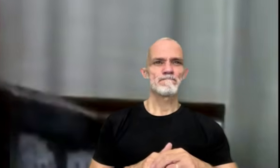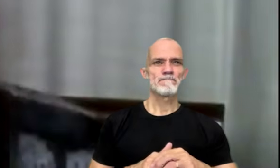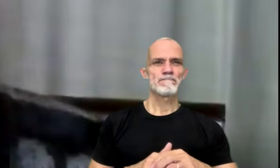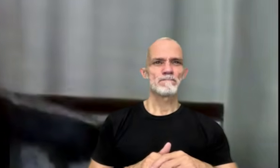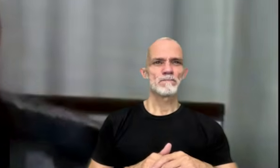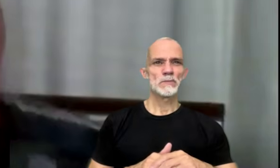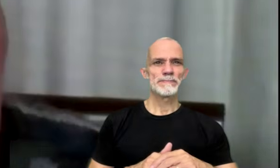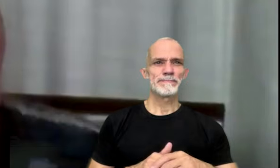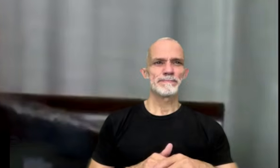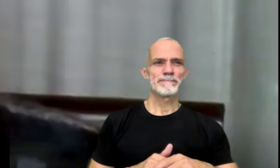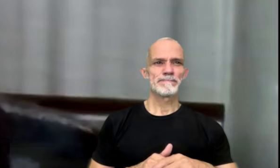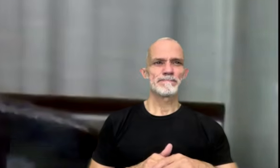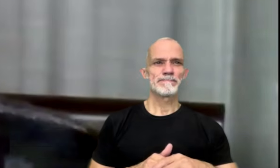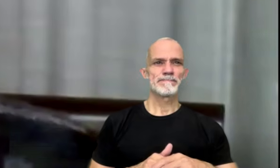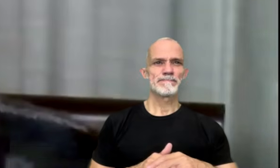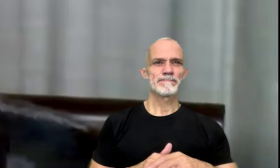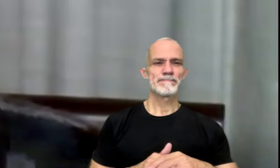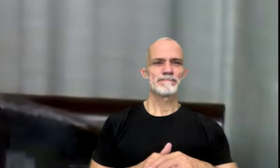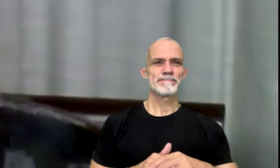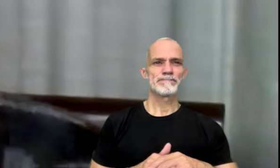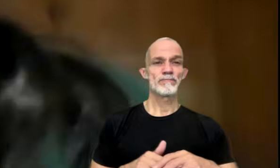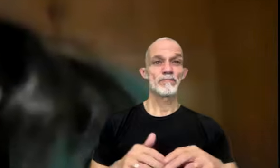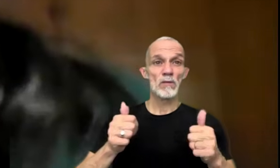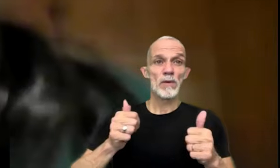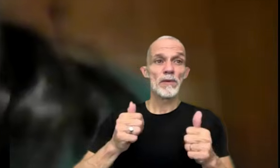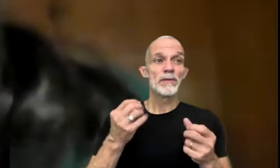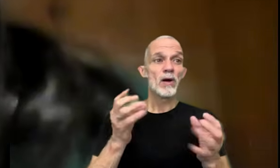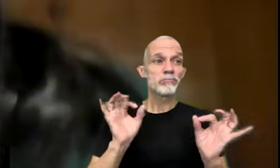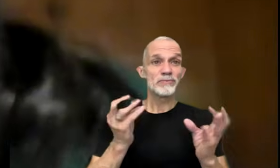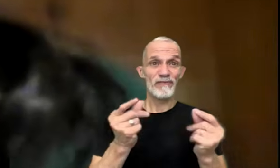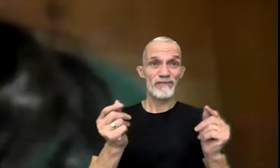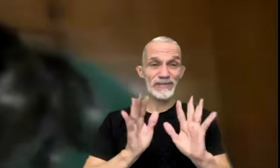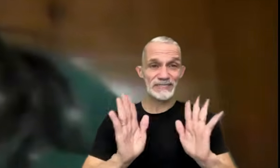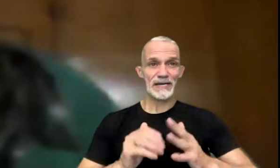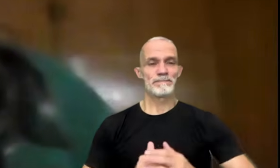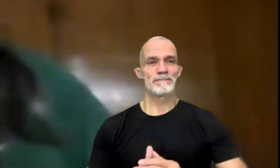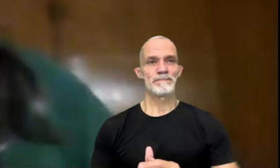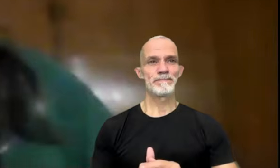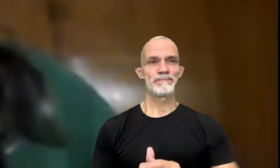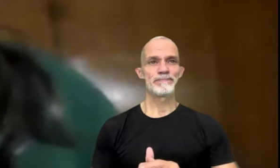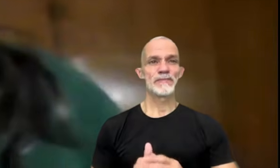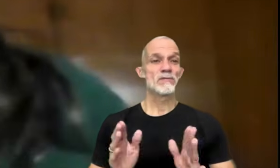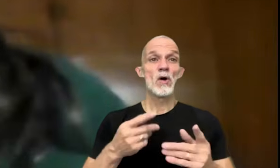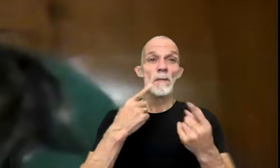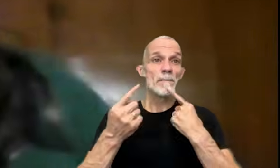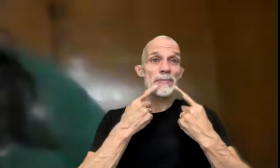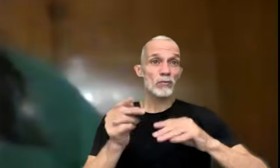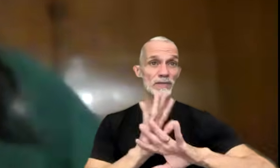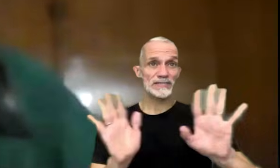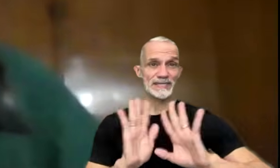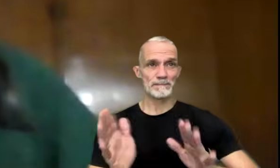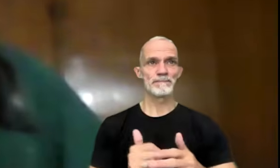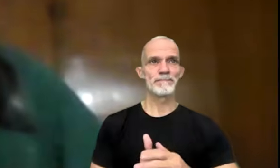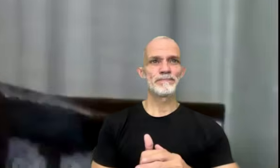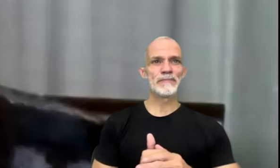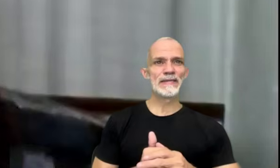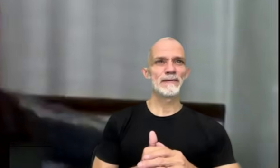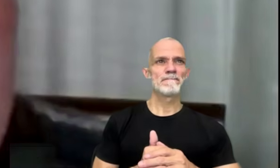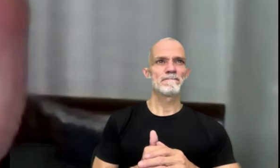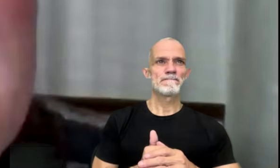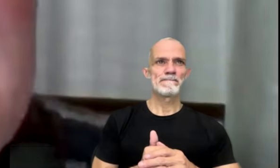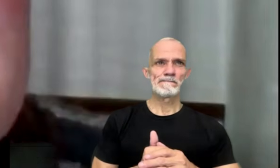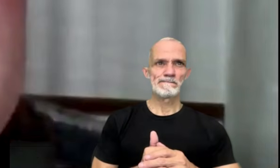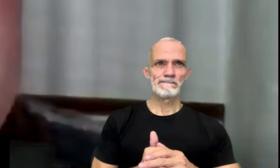Ahí puede ser. Ve que puse. Bueno, estaríamos cerrando. No tengo más preguntas en el chat. Mirá, Dale,